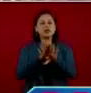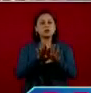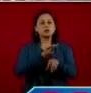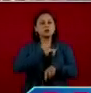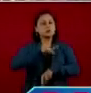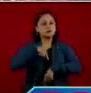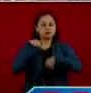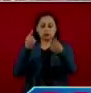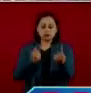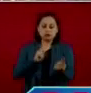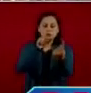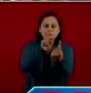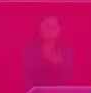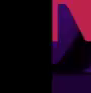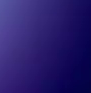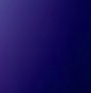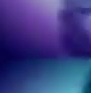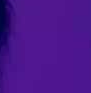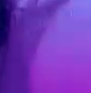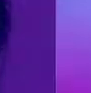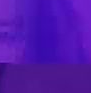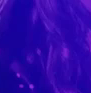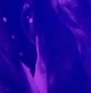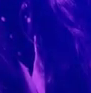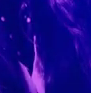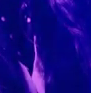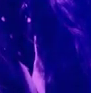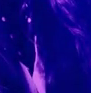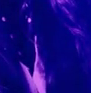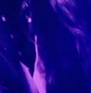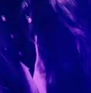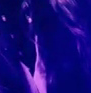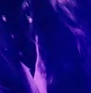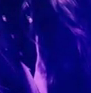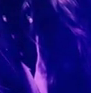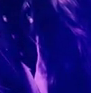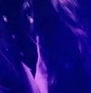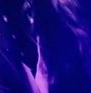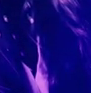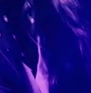estar en los municipios, están junto a ellas. Imagen Noticias con Yuridia